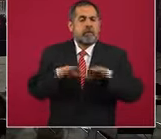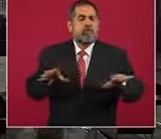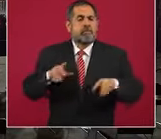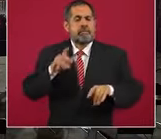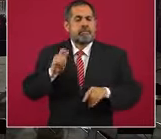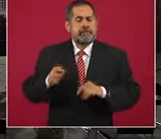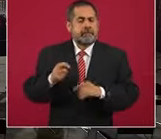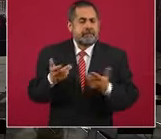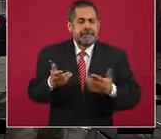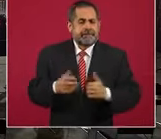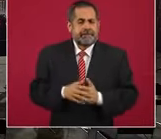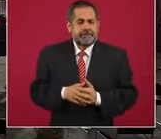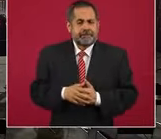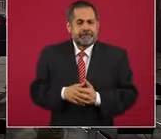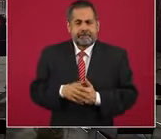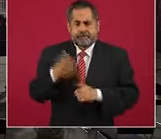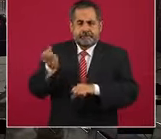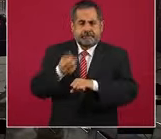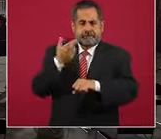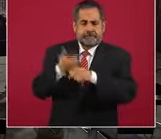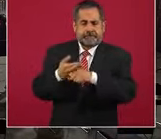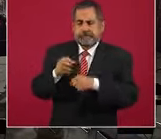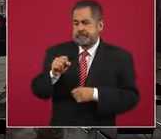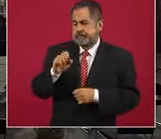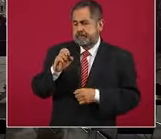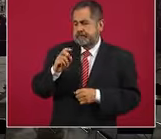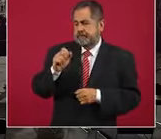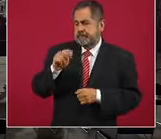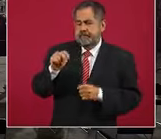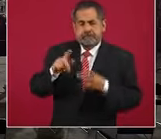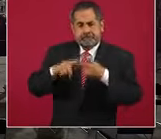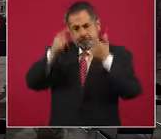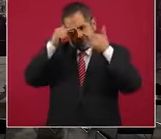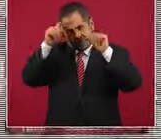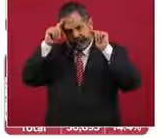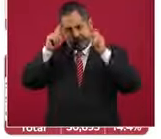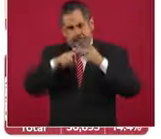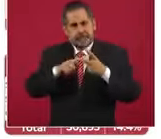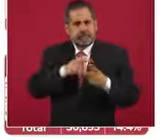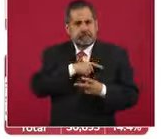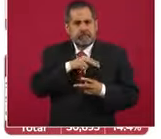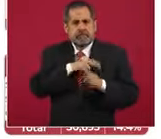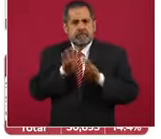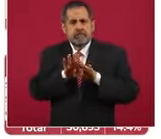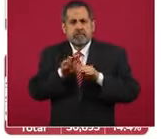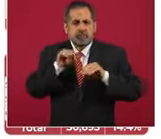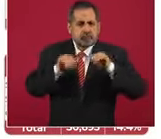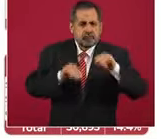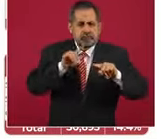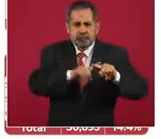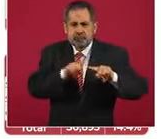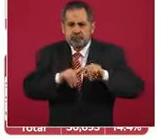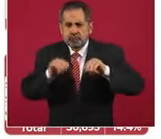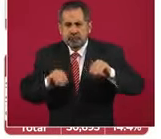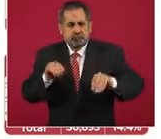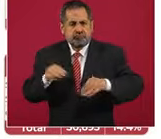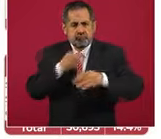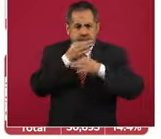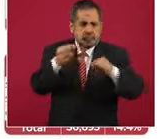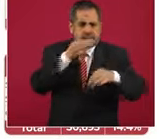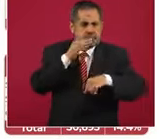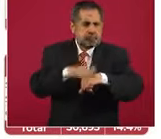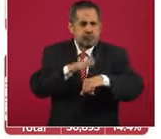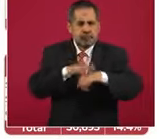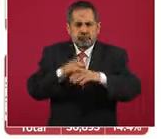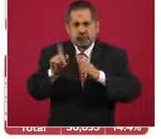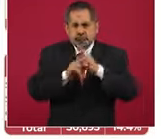fuerzas de la Secretaría de la Defensa, de Marina y la Guardia Nacional en ciertas actividades que mes con mes les estamos informando. La que sigue,